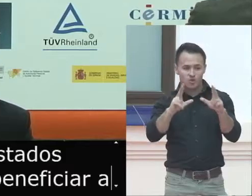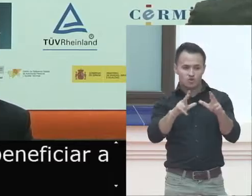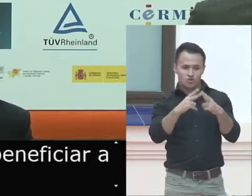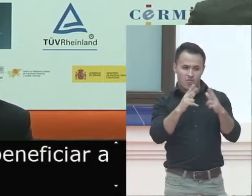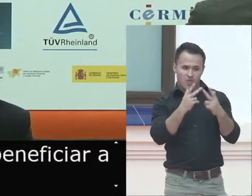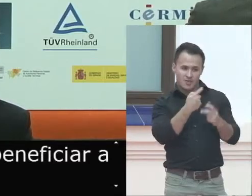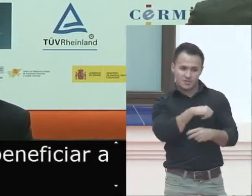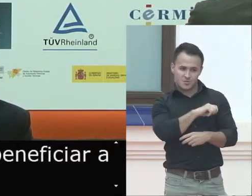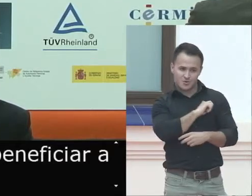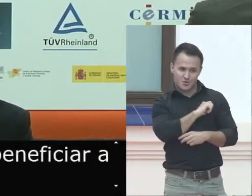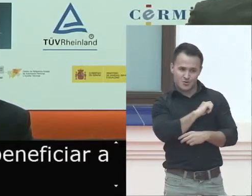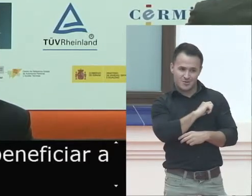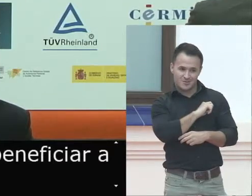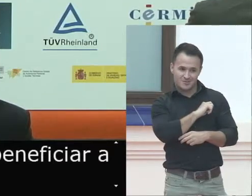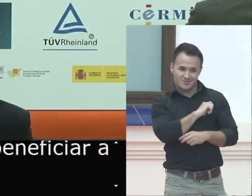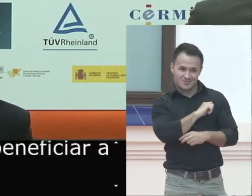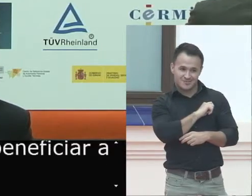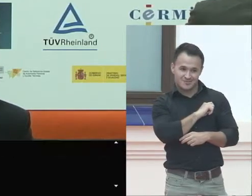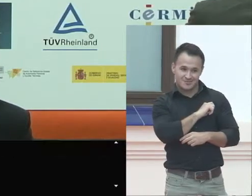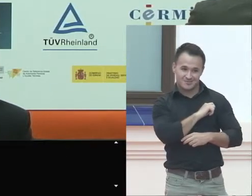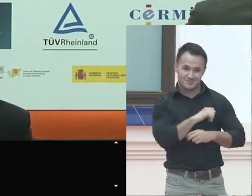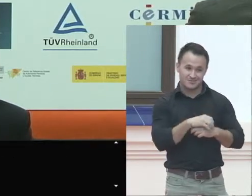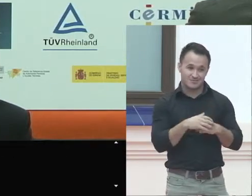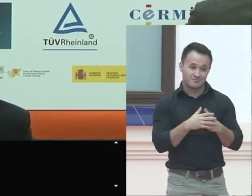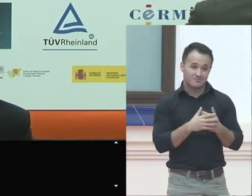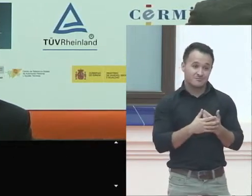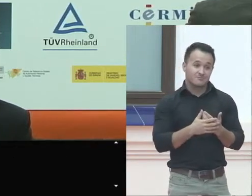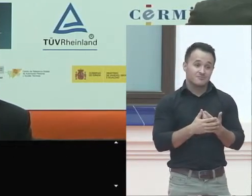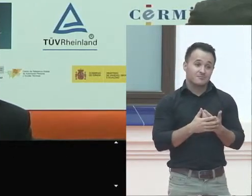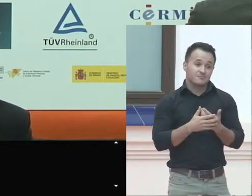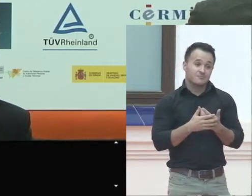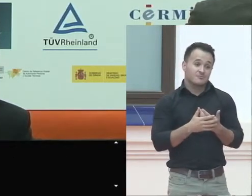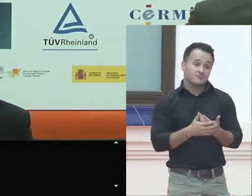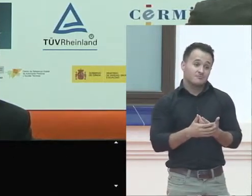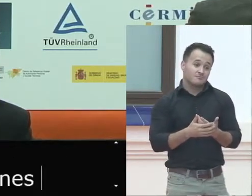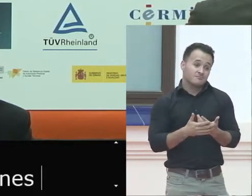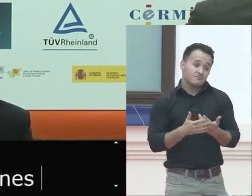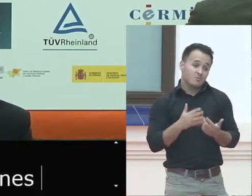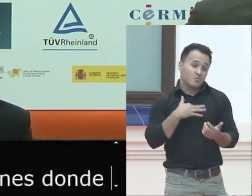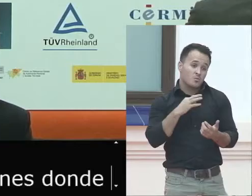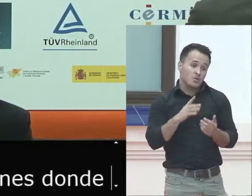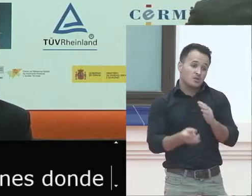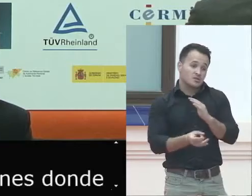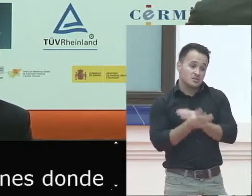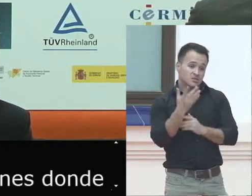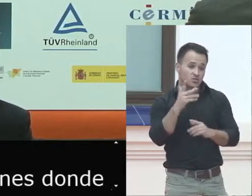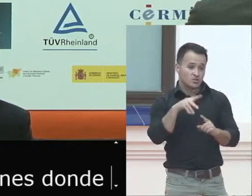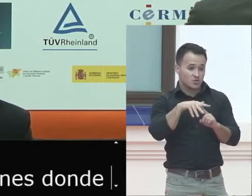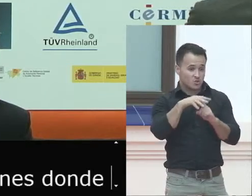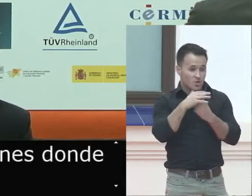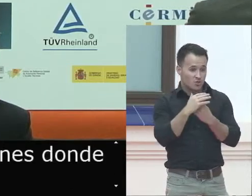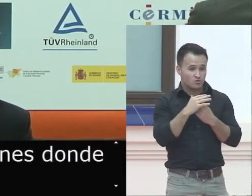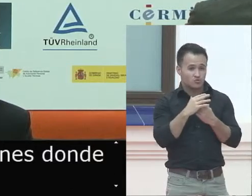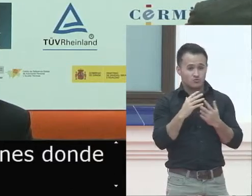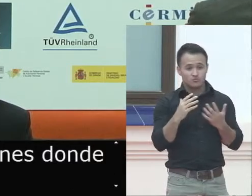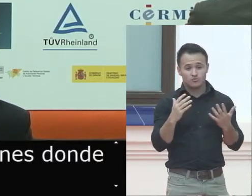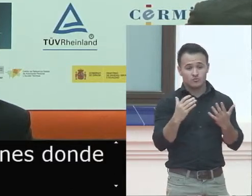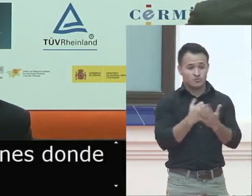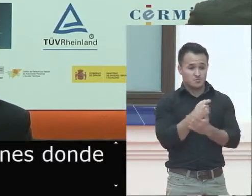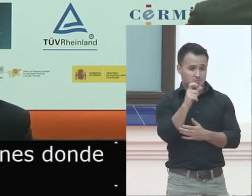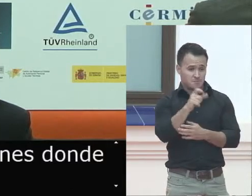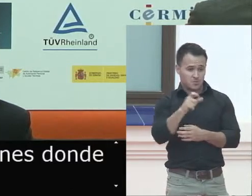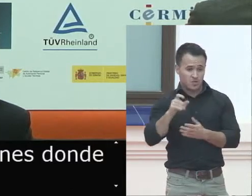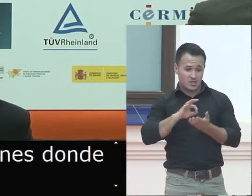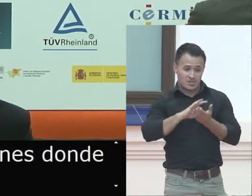española. Pero se podría imaginar una situación donde todos los que proporcionan